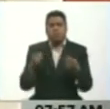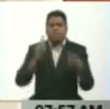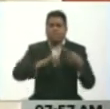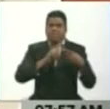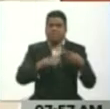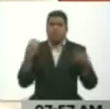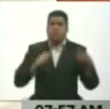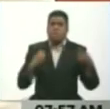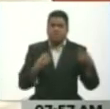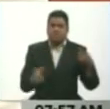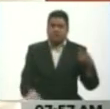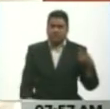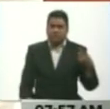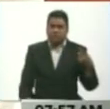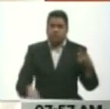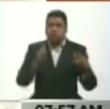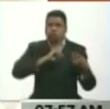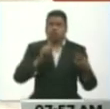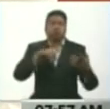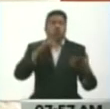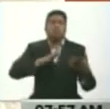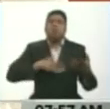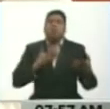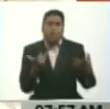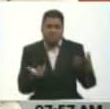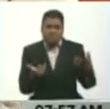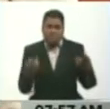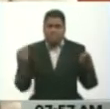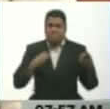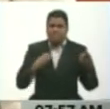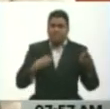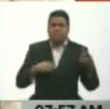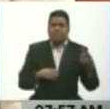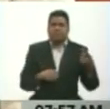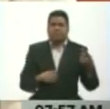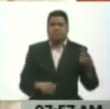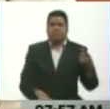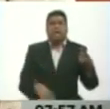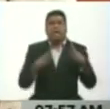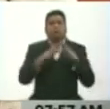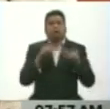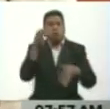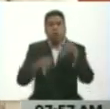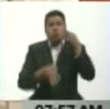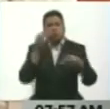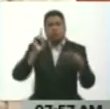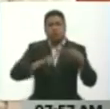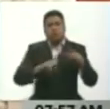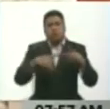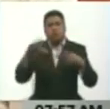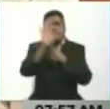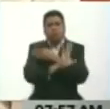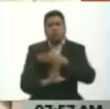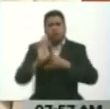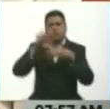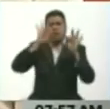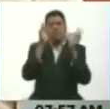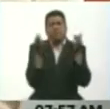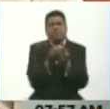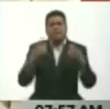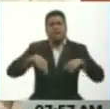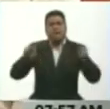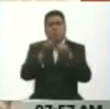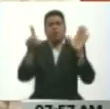No podrán, lo prohíbe nuestra ley orgánica. Al reconocimiento de la personalidad jurídica, la protección a la familia, la igualdad ante la ley,